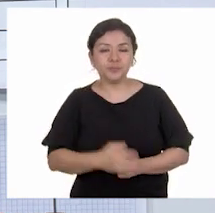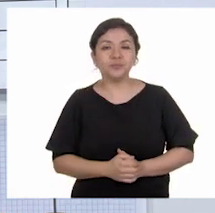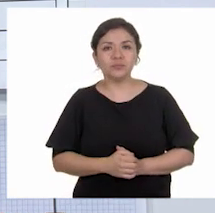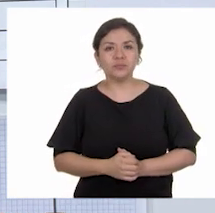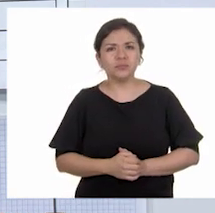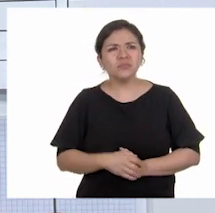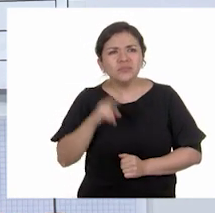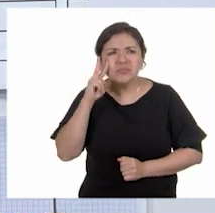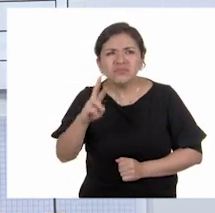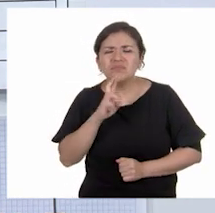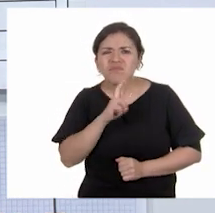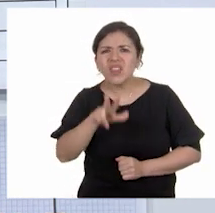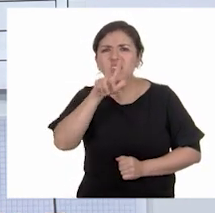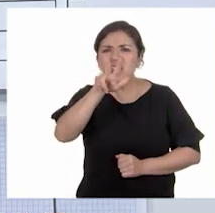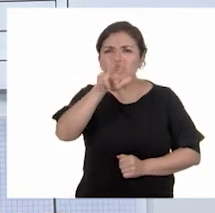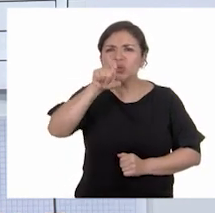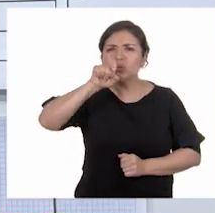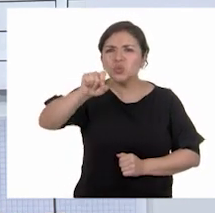18.5.